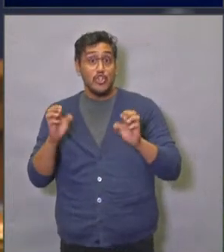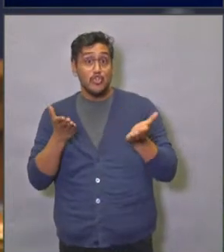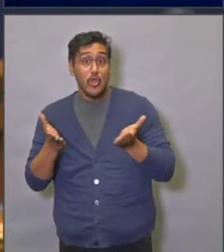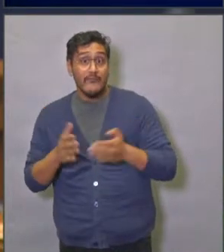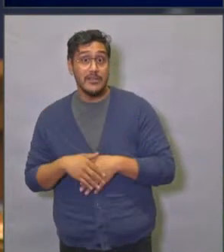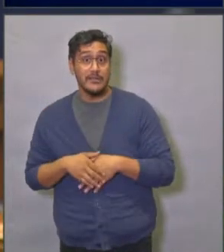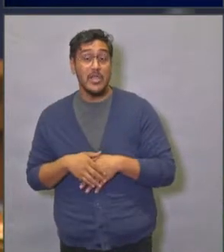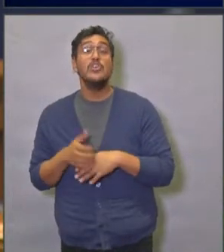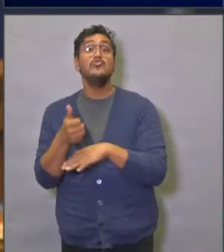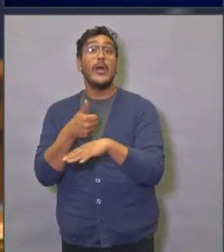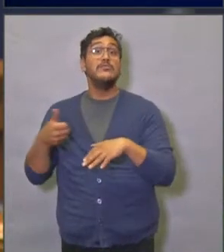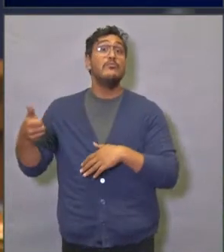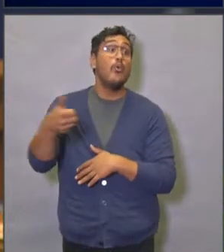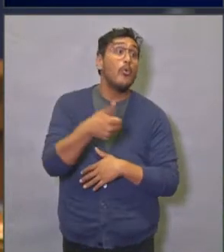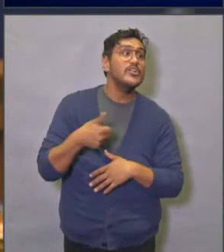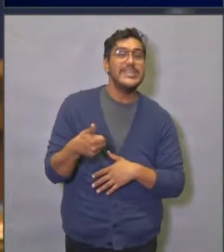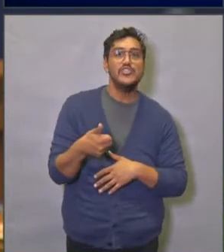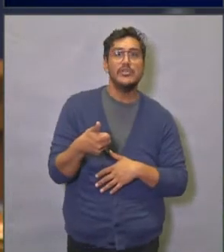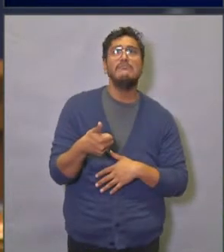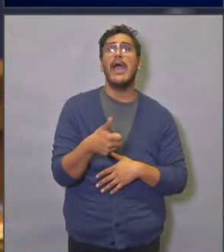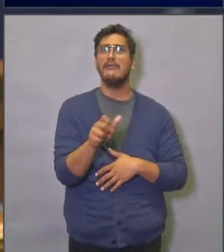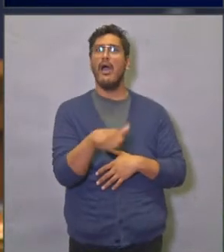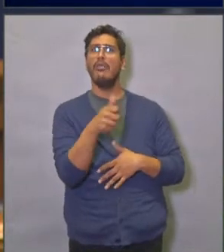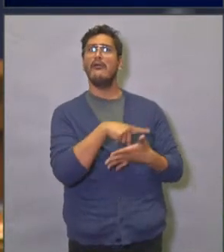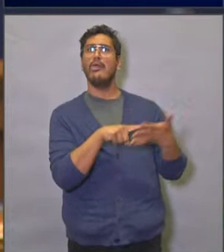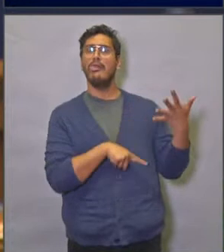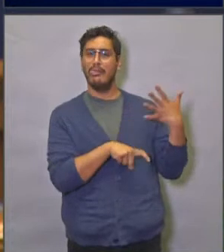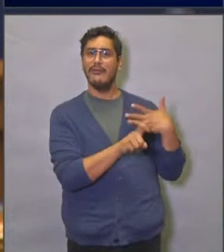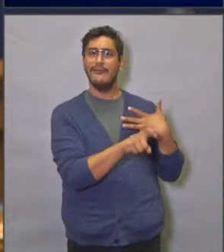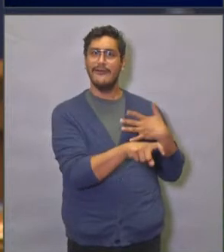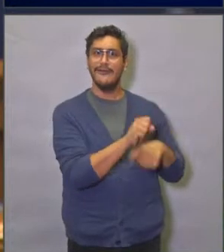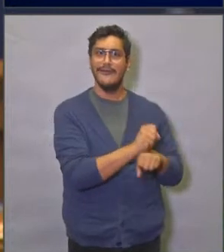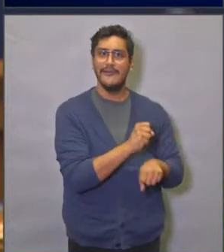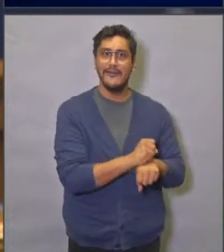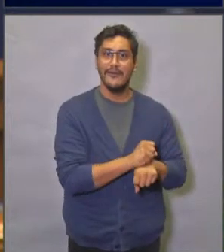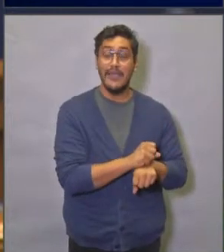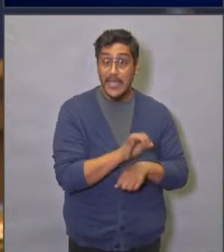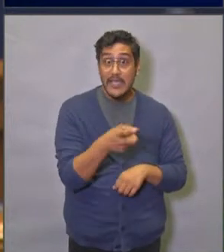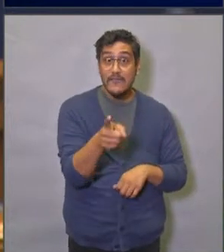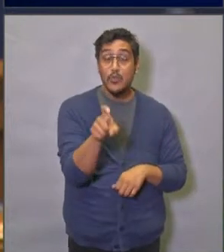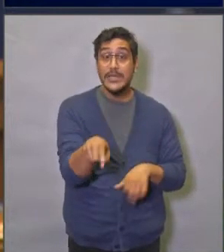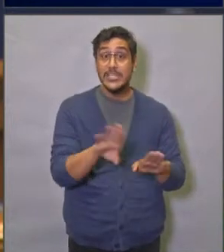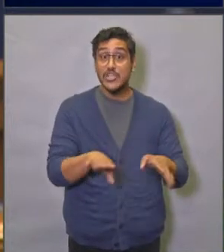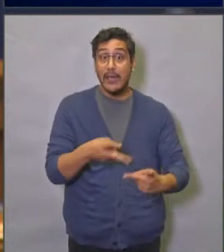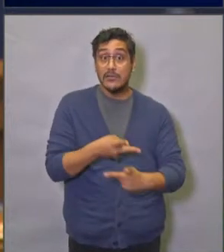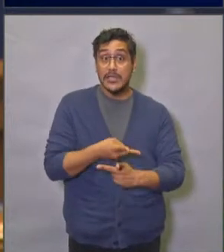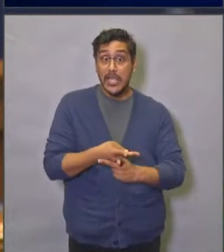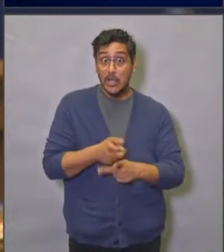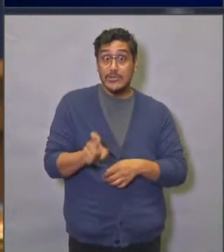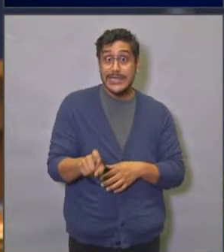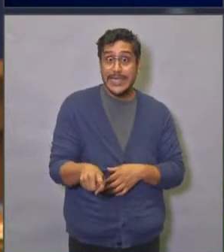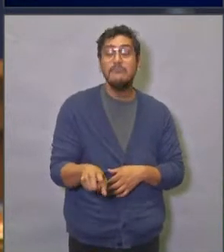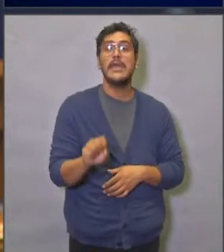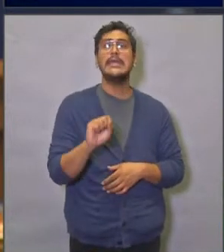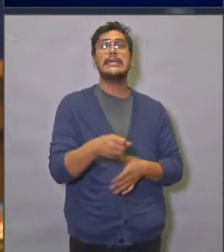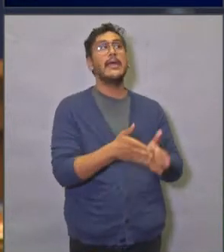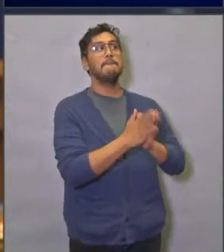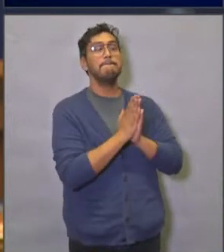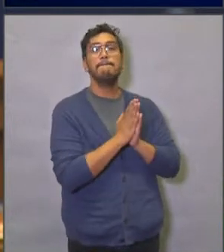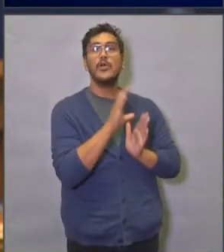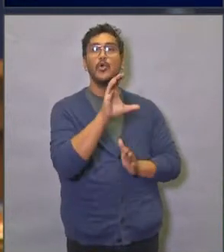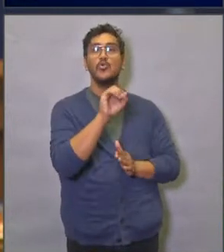y otros trabajos esenciales. Las familias que buscan cuidado infantil pueden solicitar un cupón